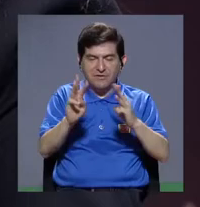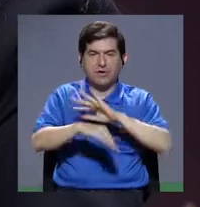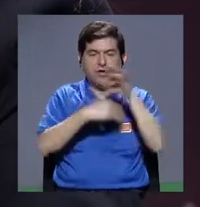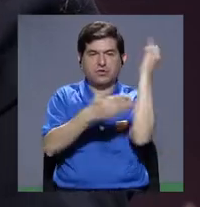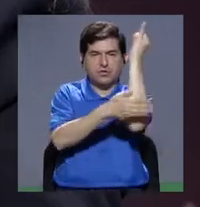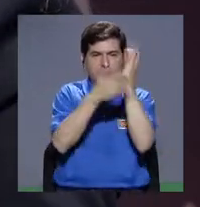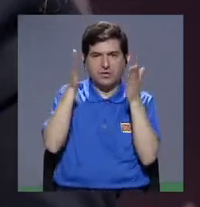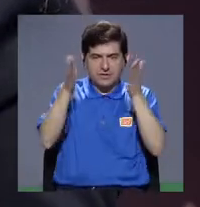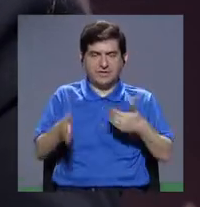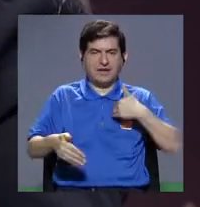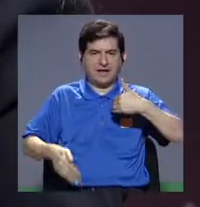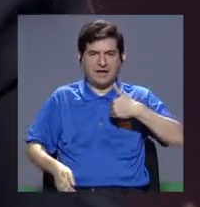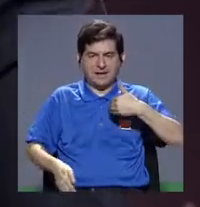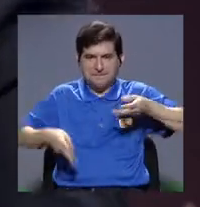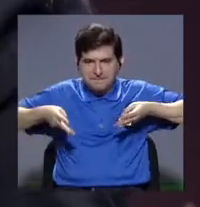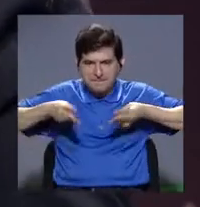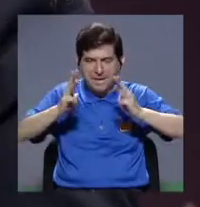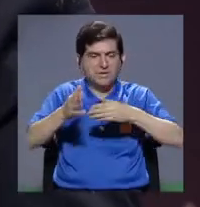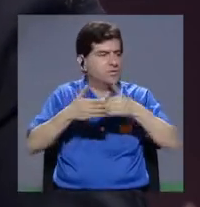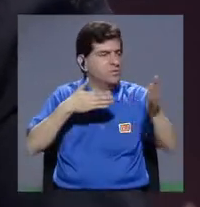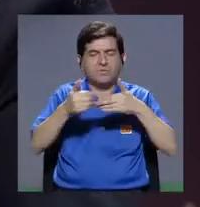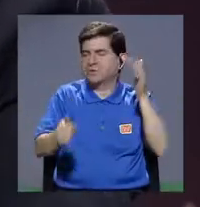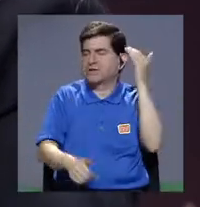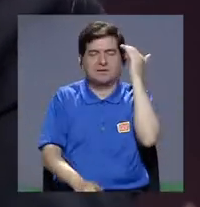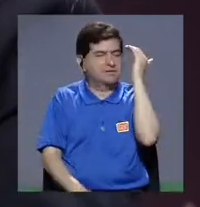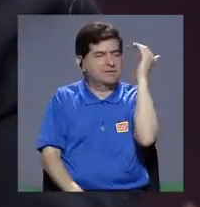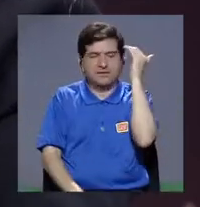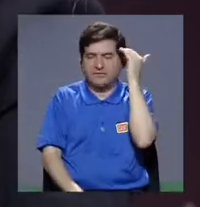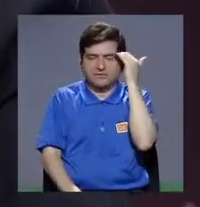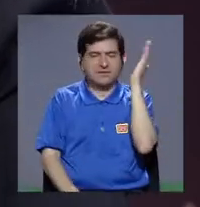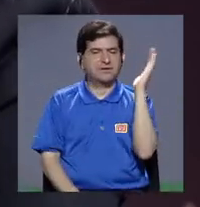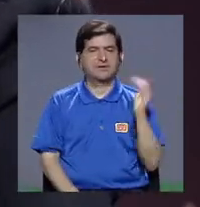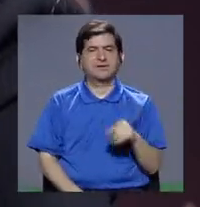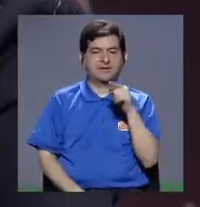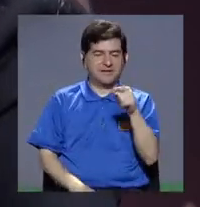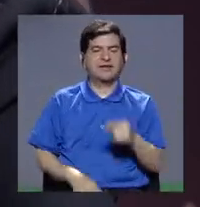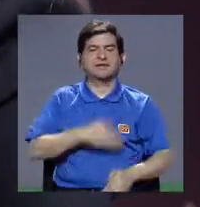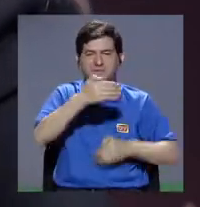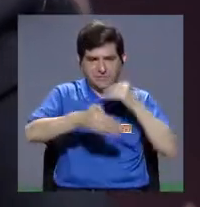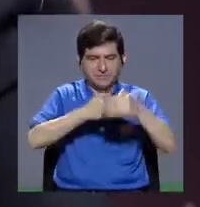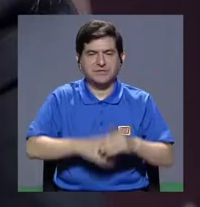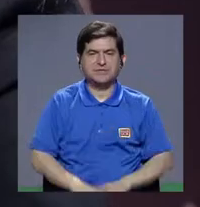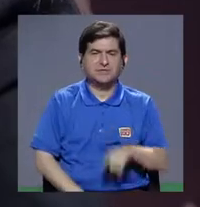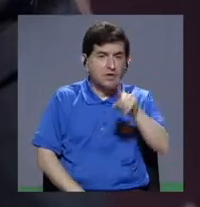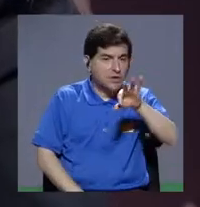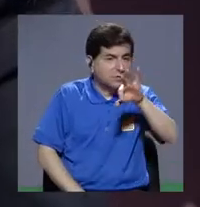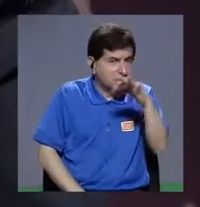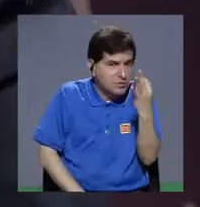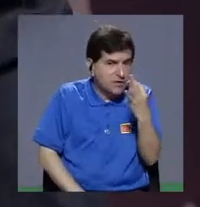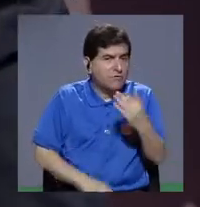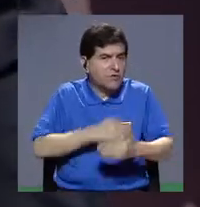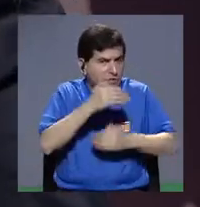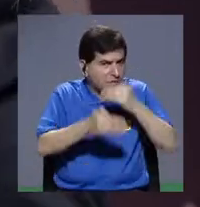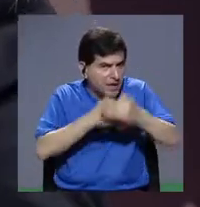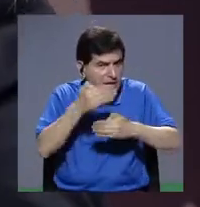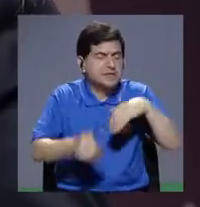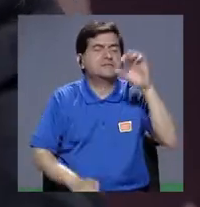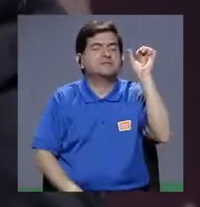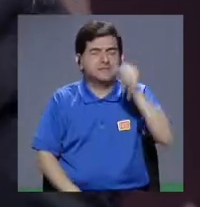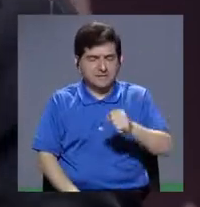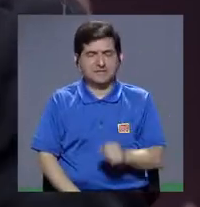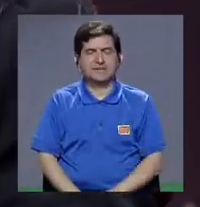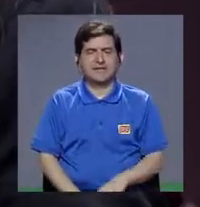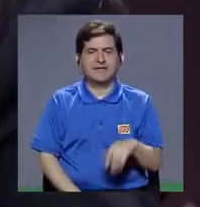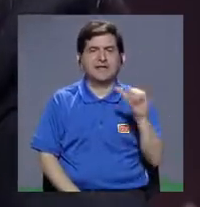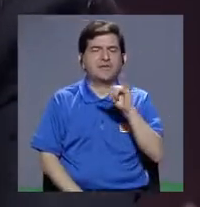artistas tenemos métodos aunque no sepamos o si tenemos consciente de los métodos la forma de una forma de proceder un procedimiento